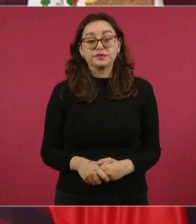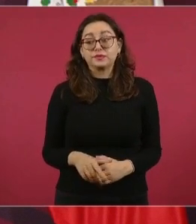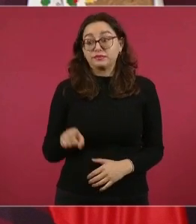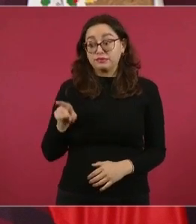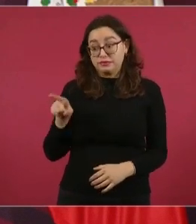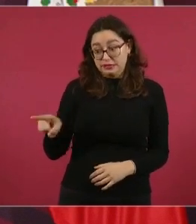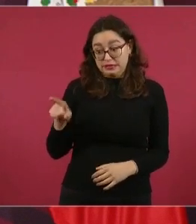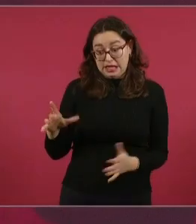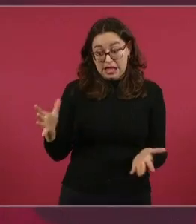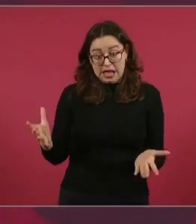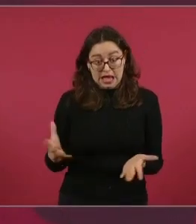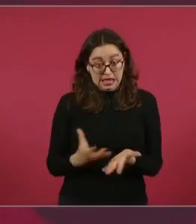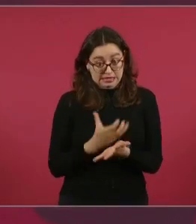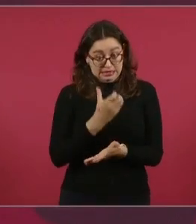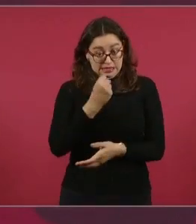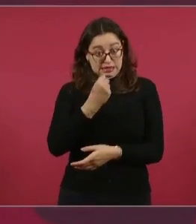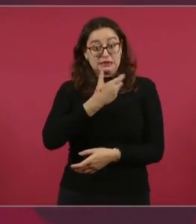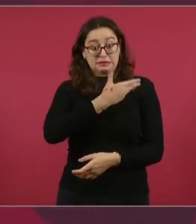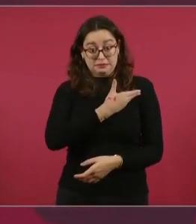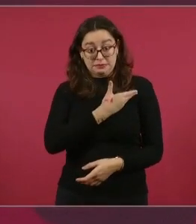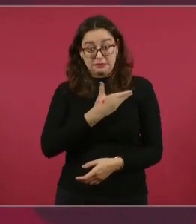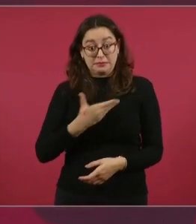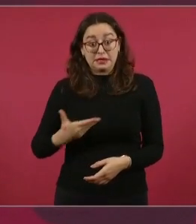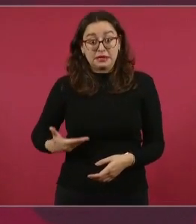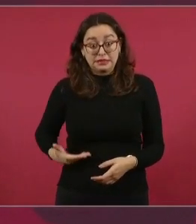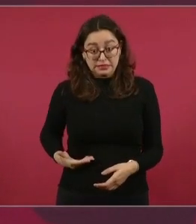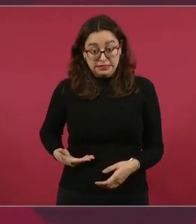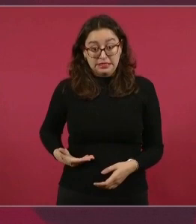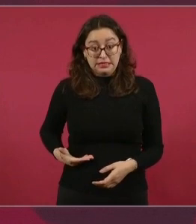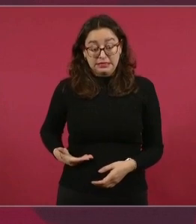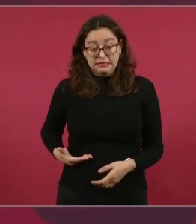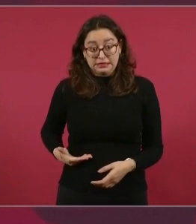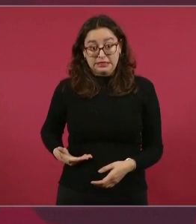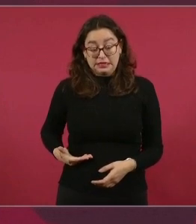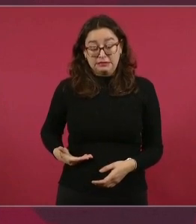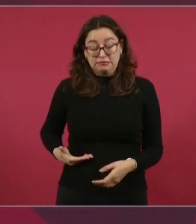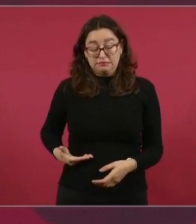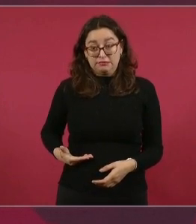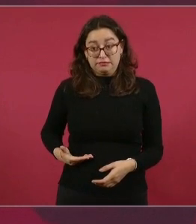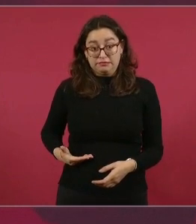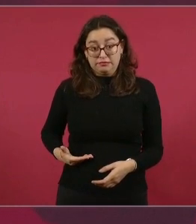a la presidencia, llega con 5 o 6 años menos